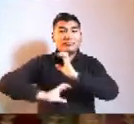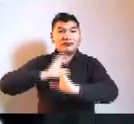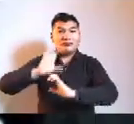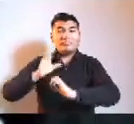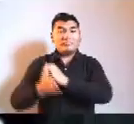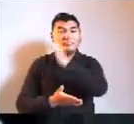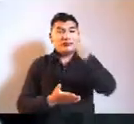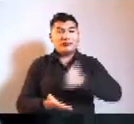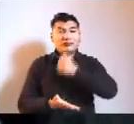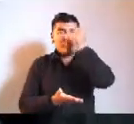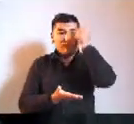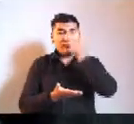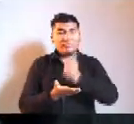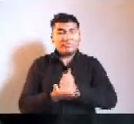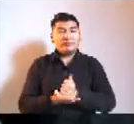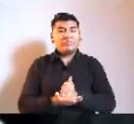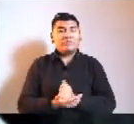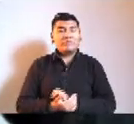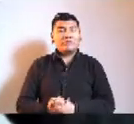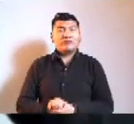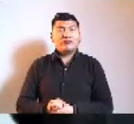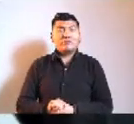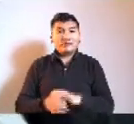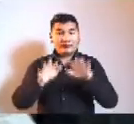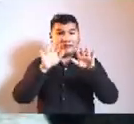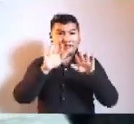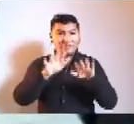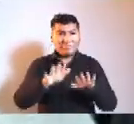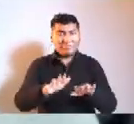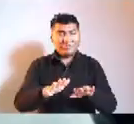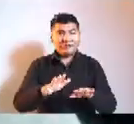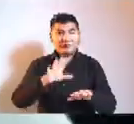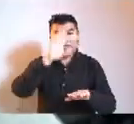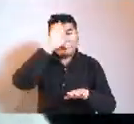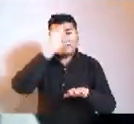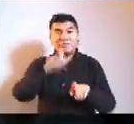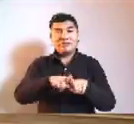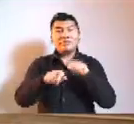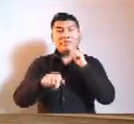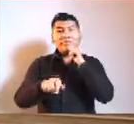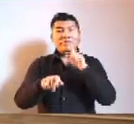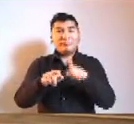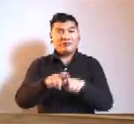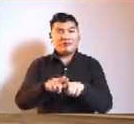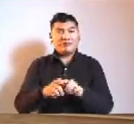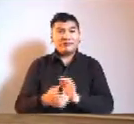los siglos. Amén. Tomen asiento, hermanos.